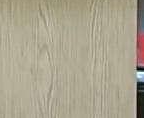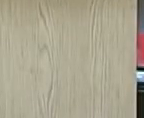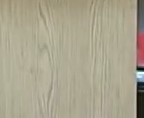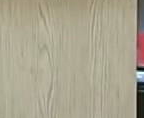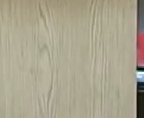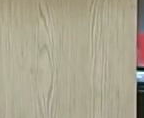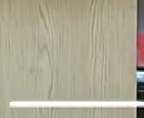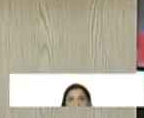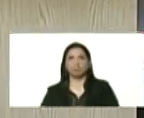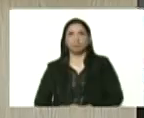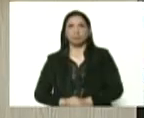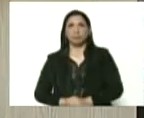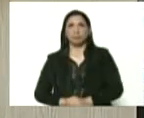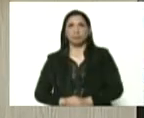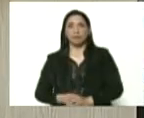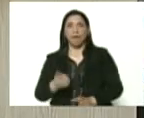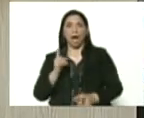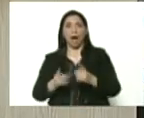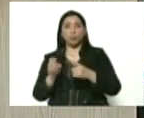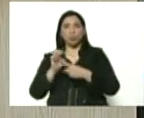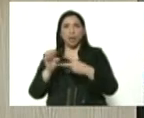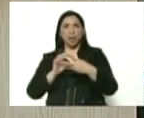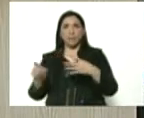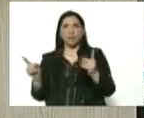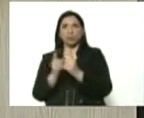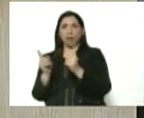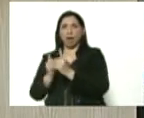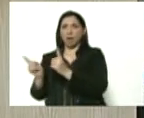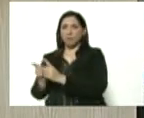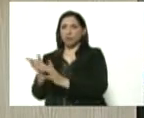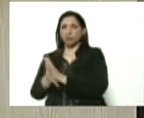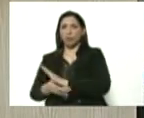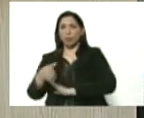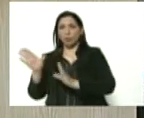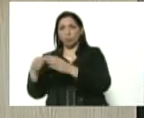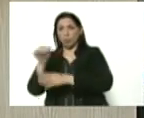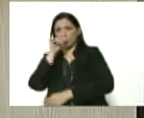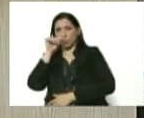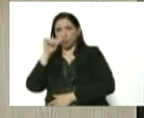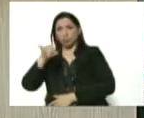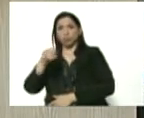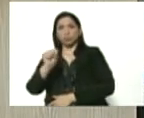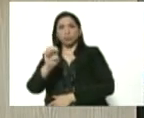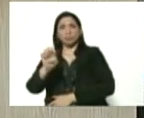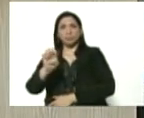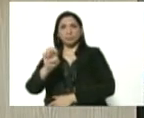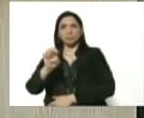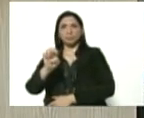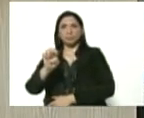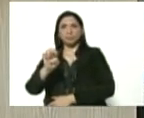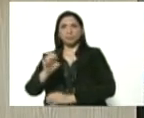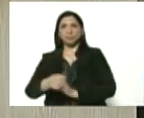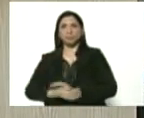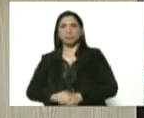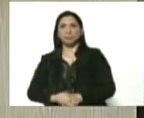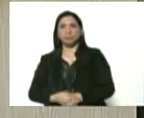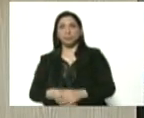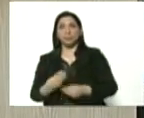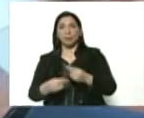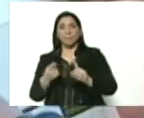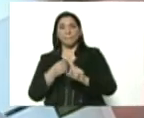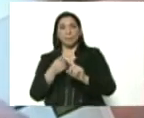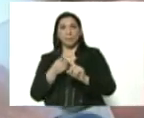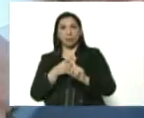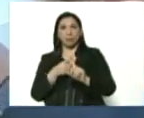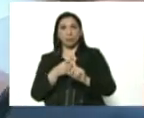Algunos elementos breves de lo que este narcotraficante y agente de la DEA, José Alberto Socorro Hernández, dice. Lo primero